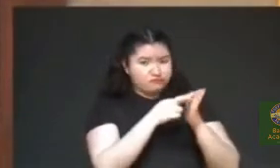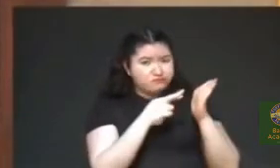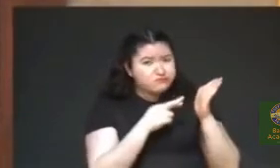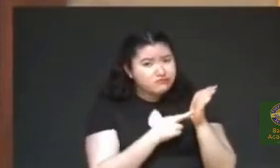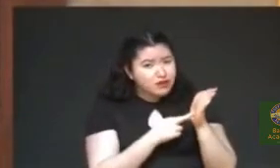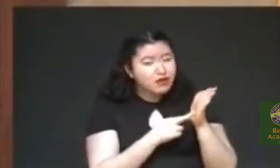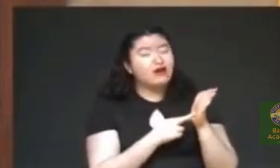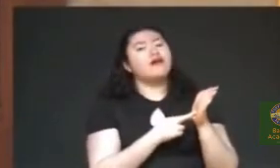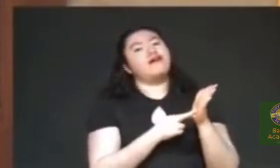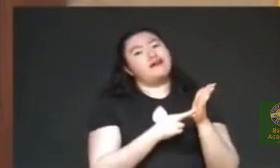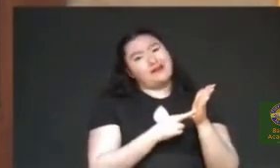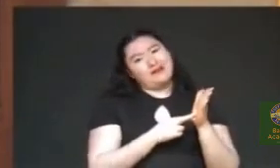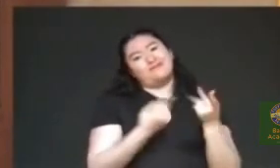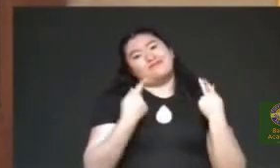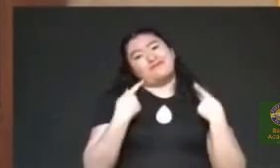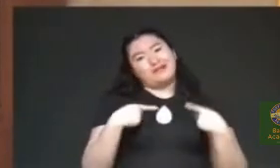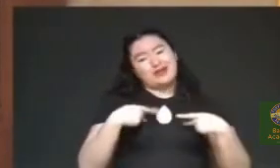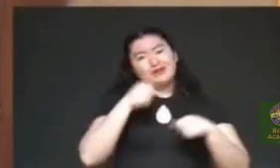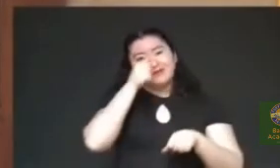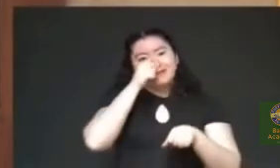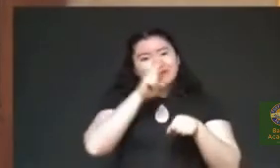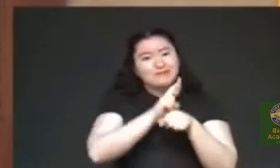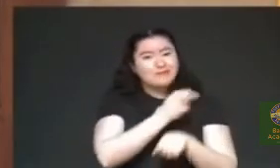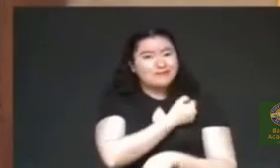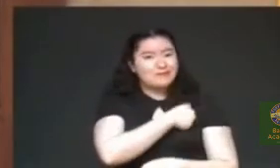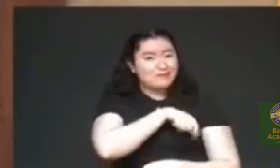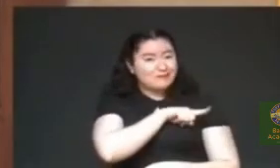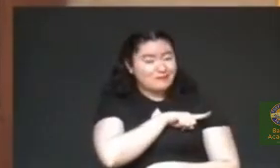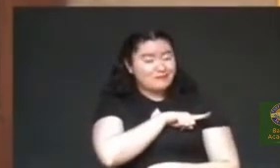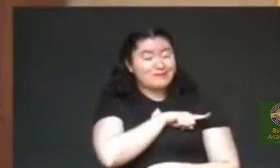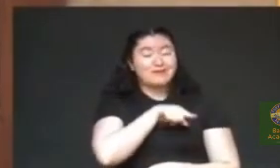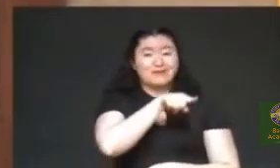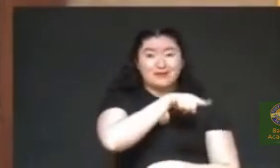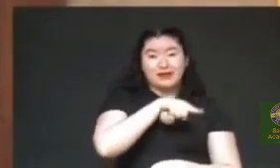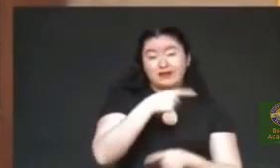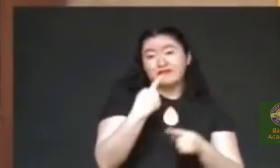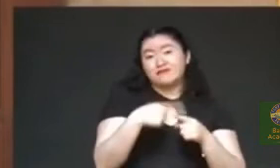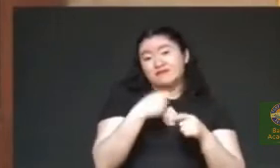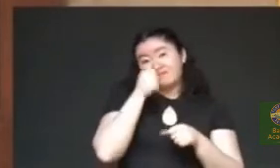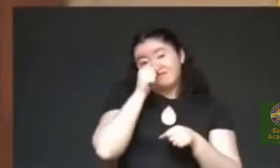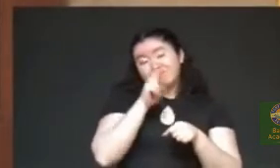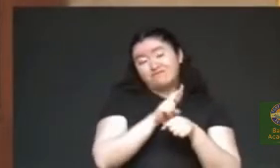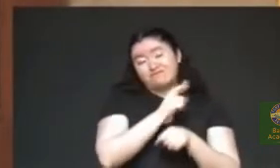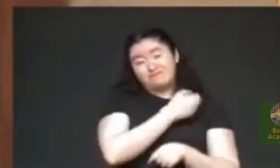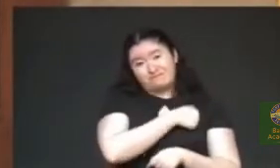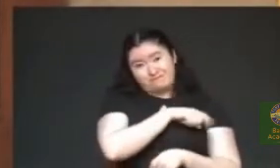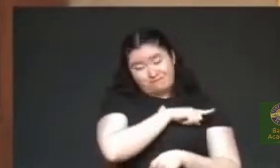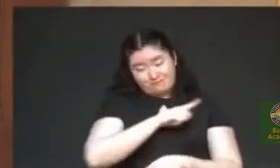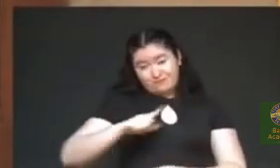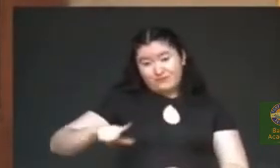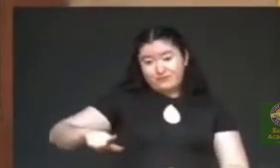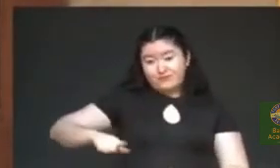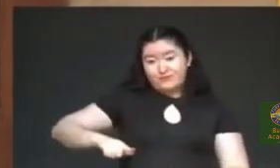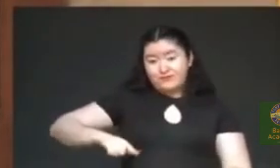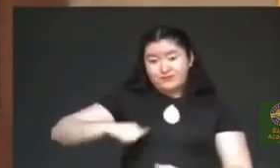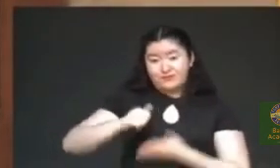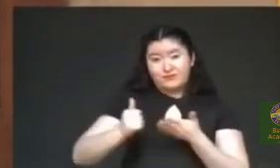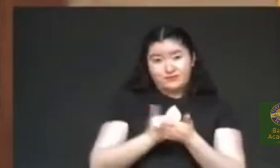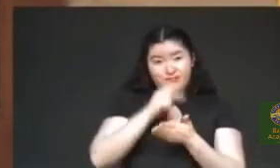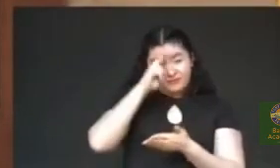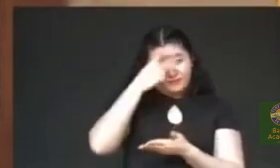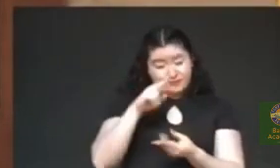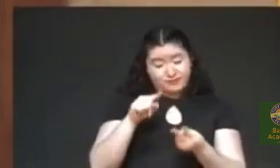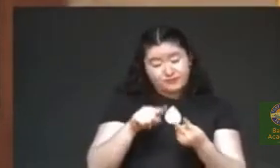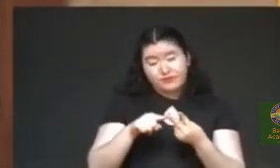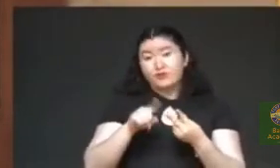autoridades sanitarias. Entonces, pues en este caso, autoridad sanitaria, pues es la Secretaría de Salud del Gobierno de la Ciudad de México o la Secretaría